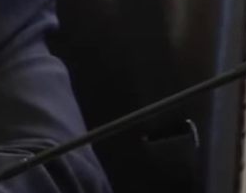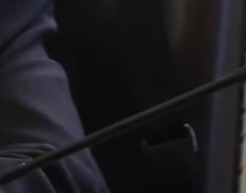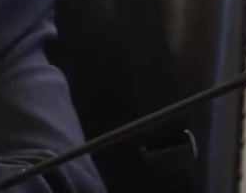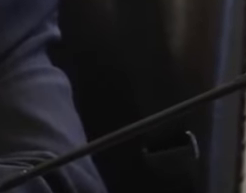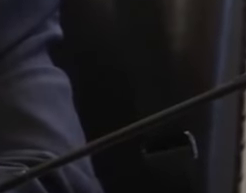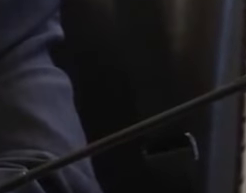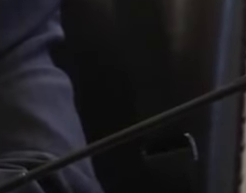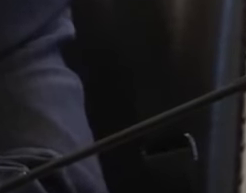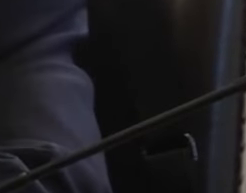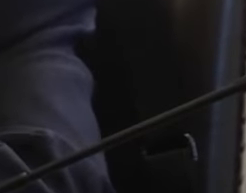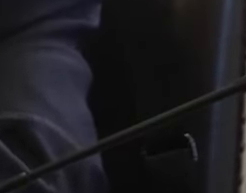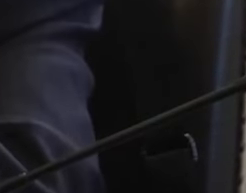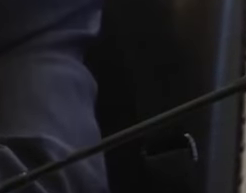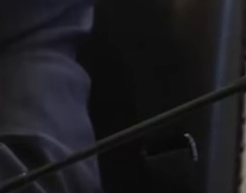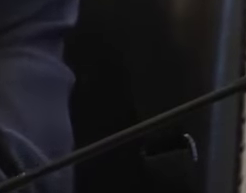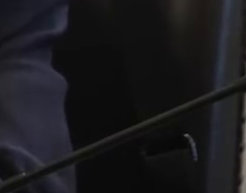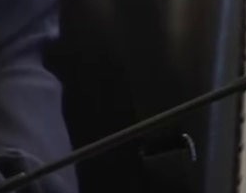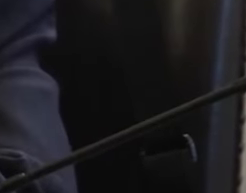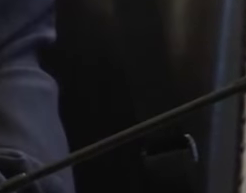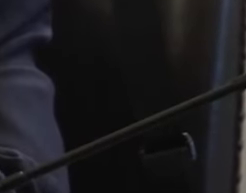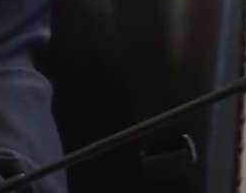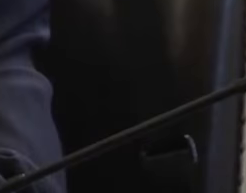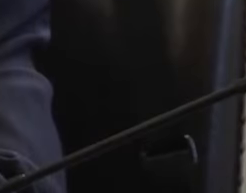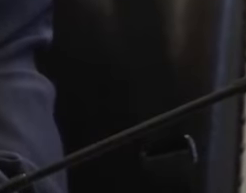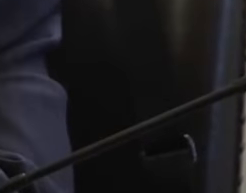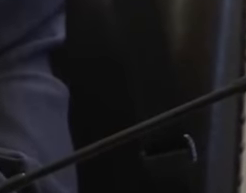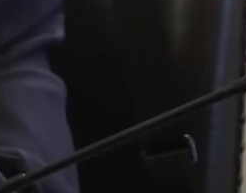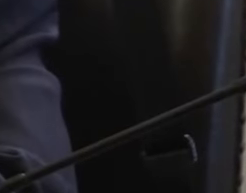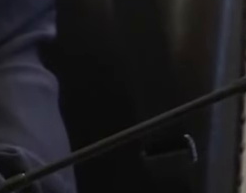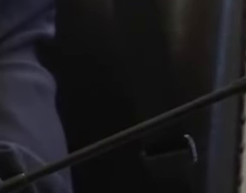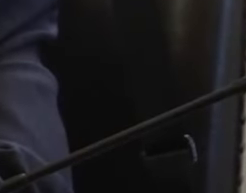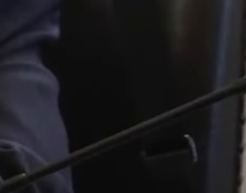en las américas este es una audiencia de carácter regional